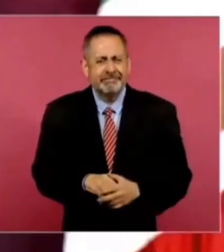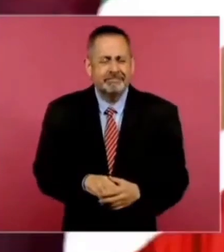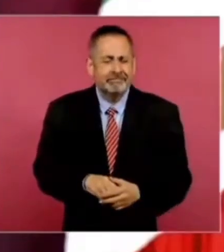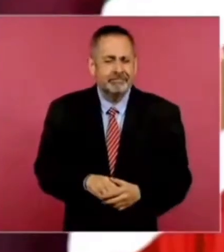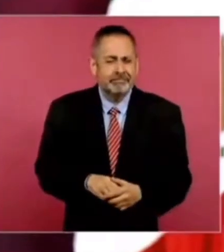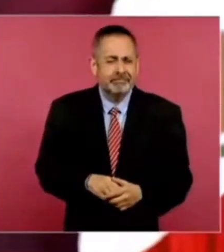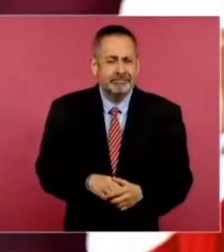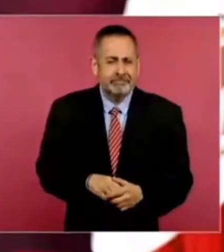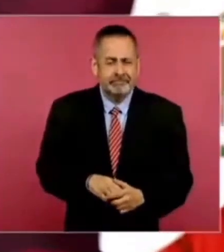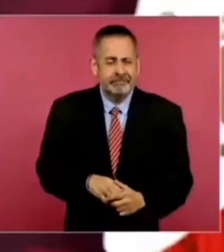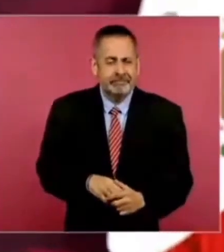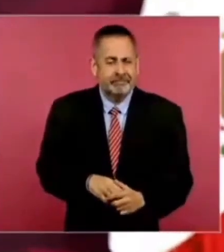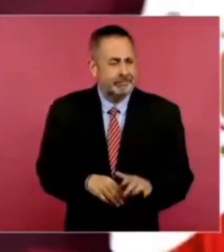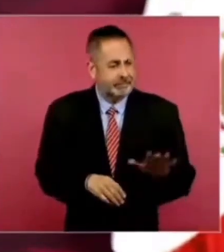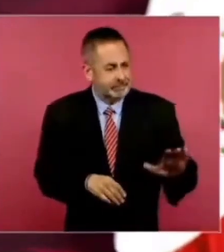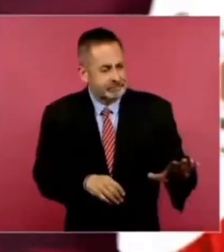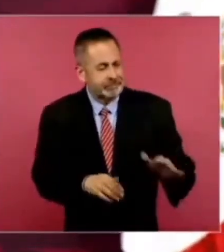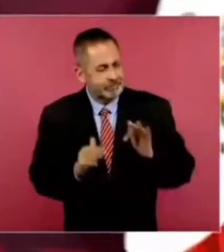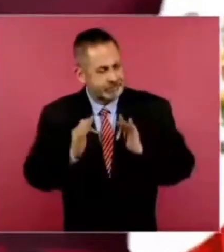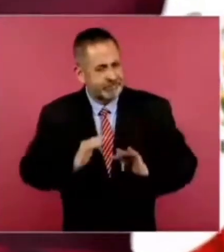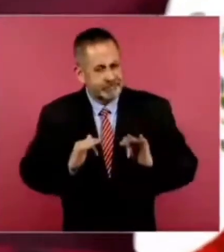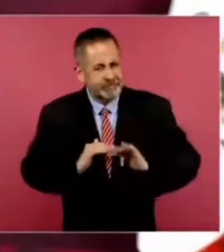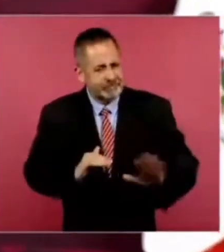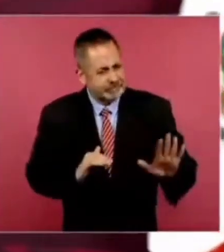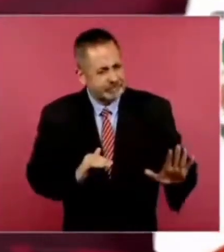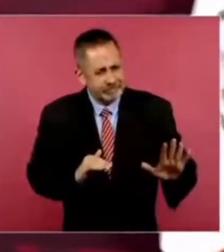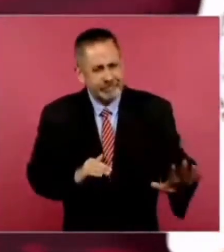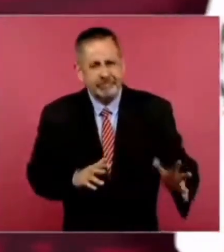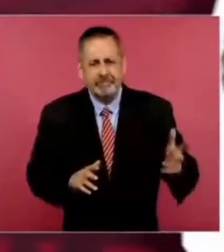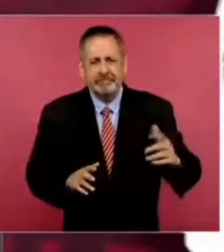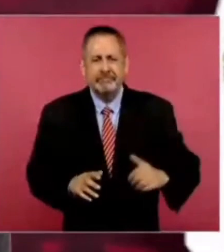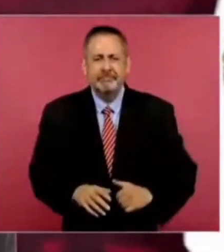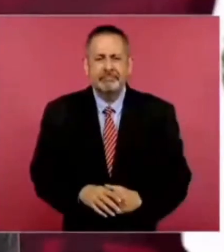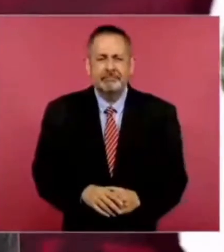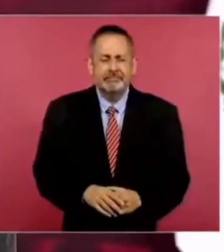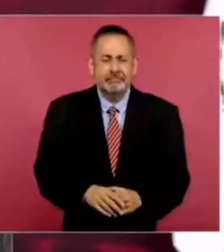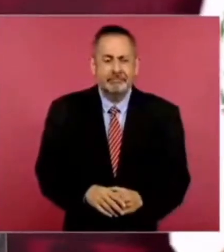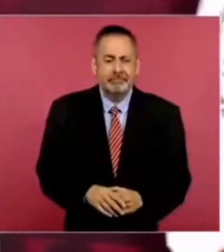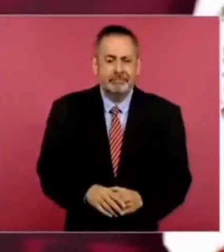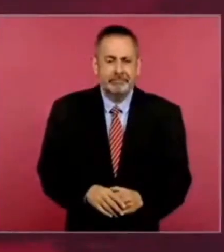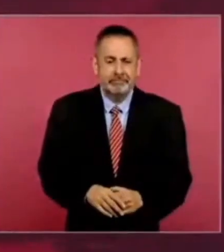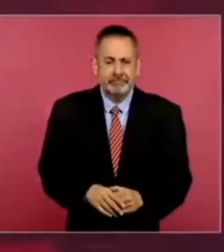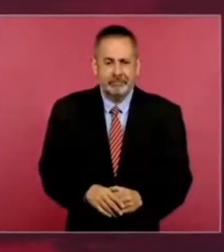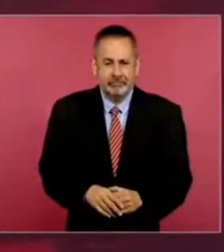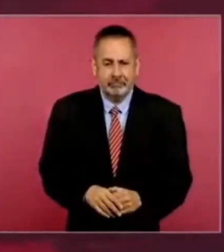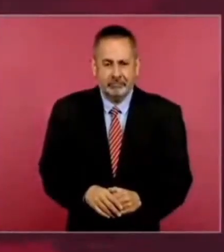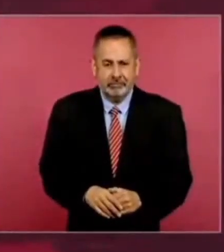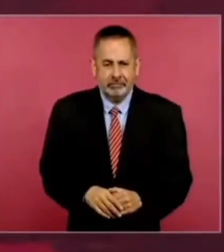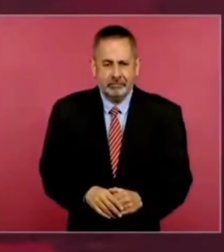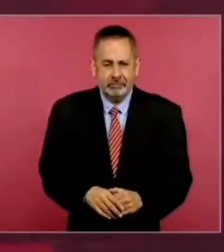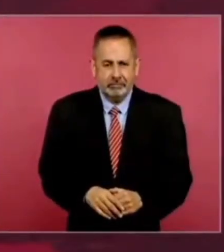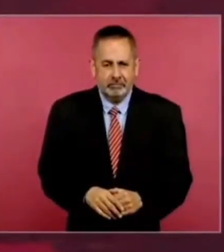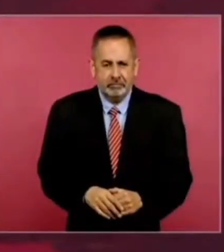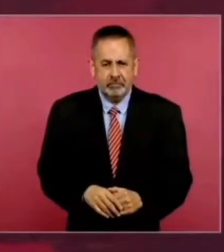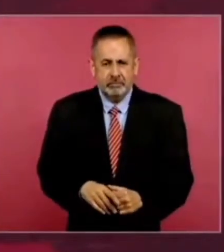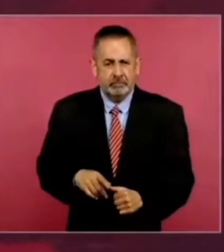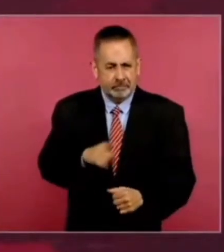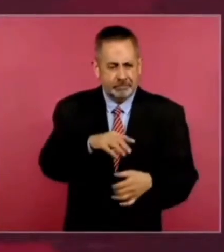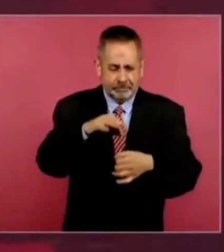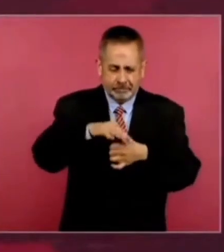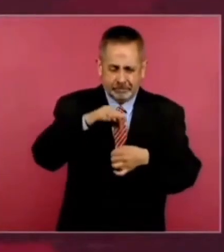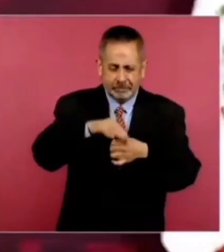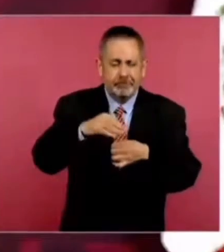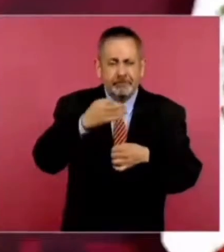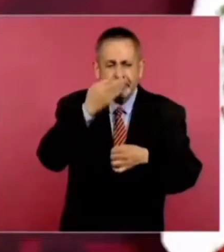se serenen, Es bueno el té de flor de